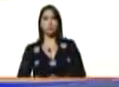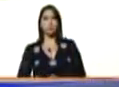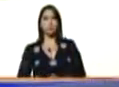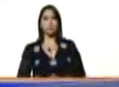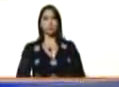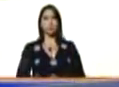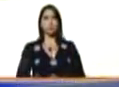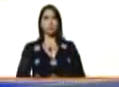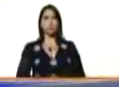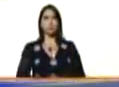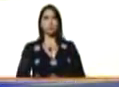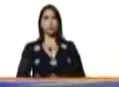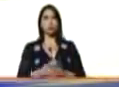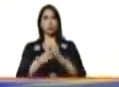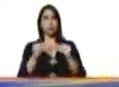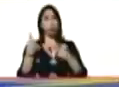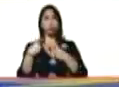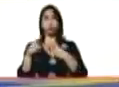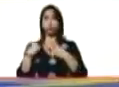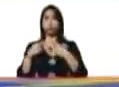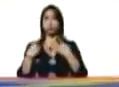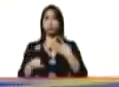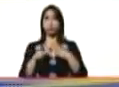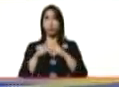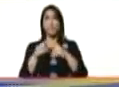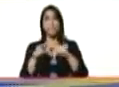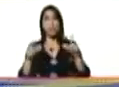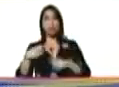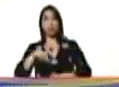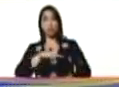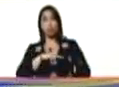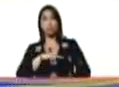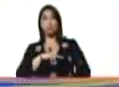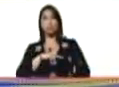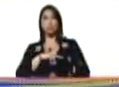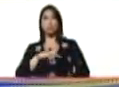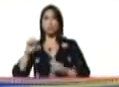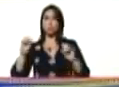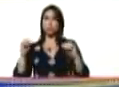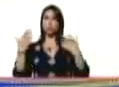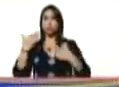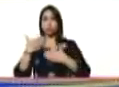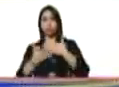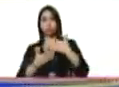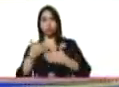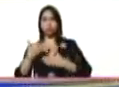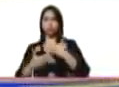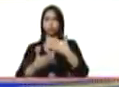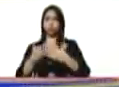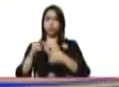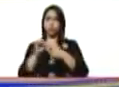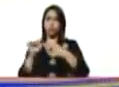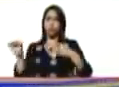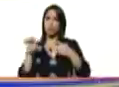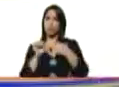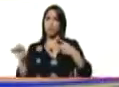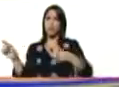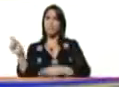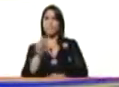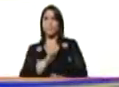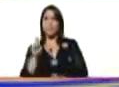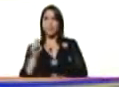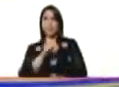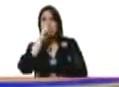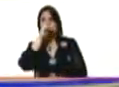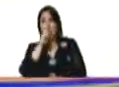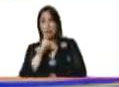todas las herramientas para que nosotros logremos avanzar en las semanas, en los meses y en los